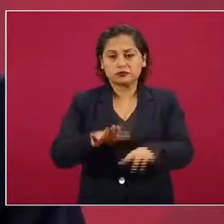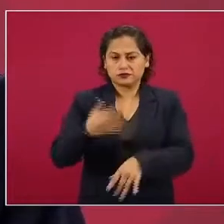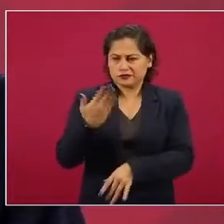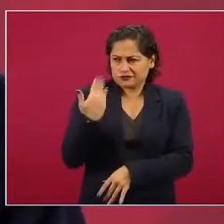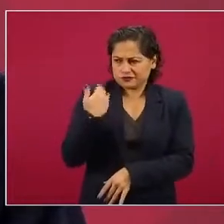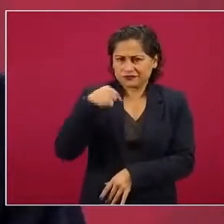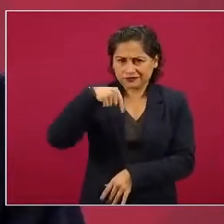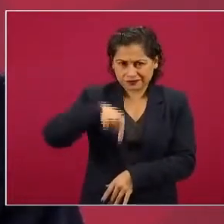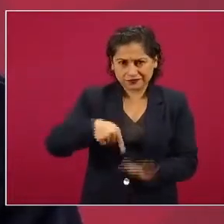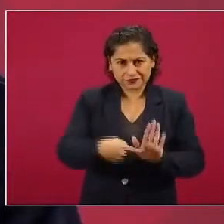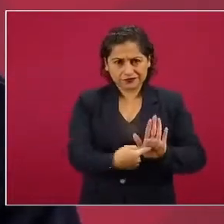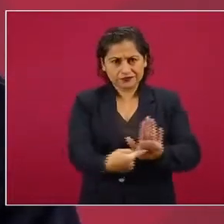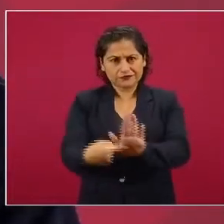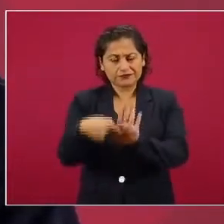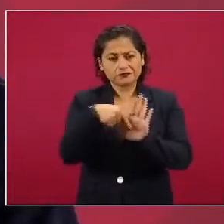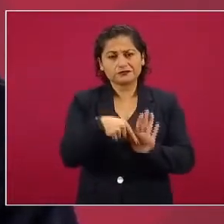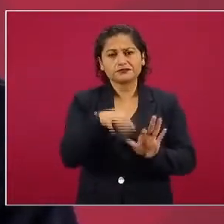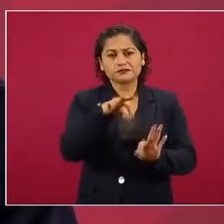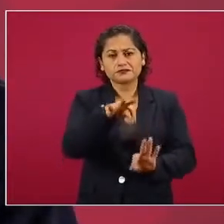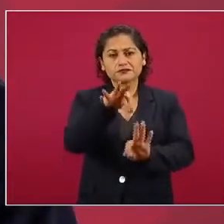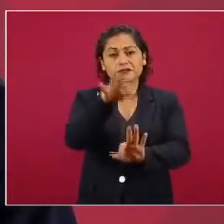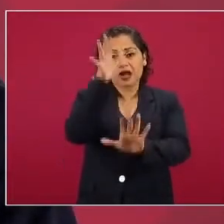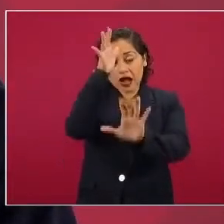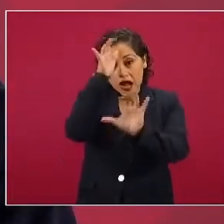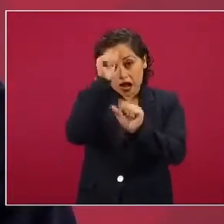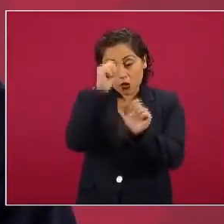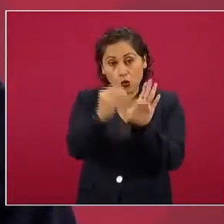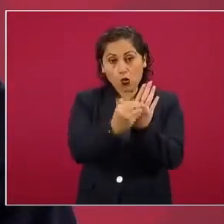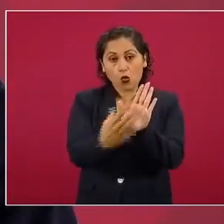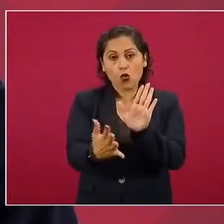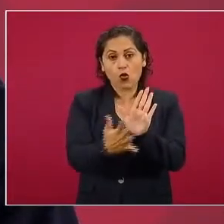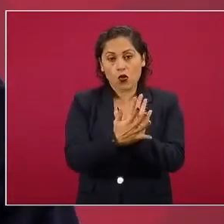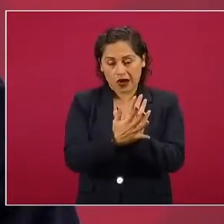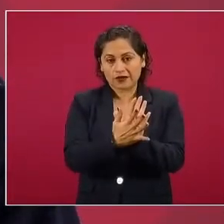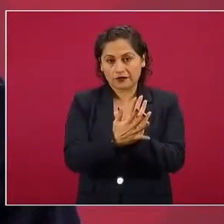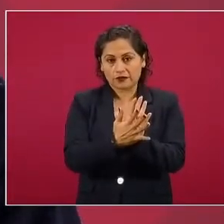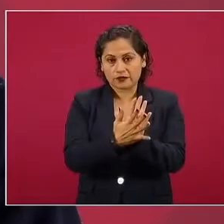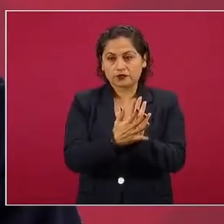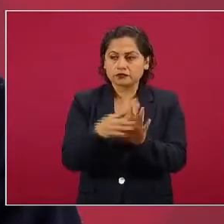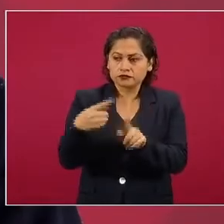convenio con hospitales privados.